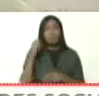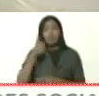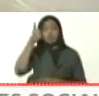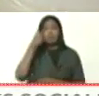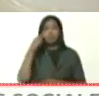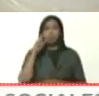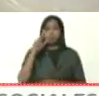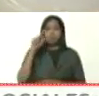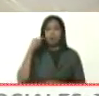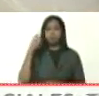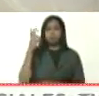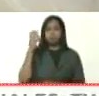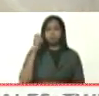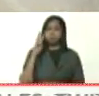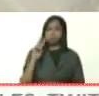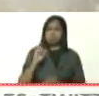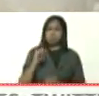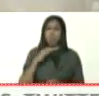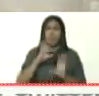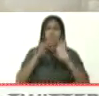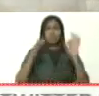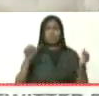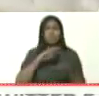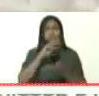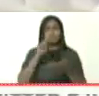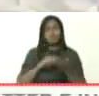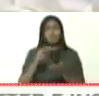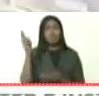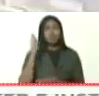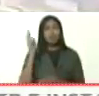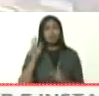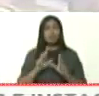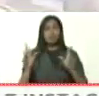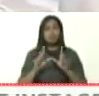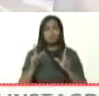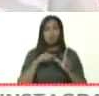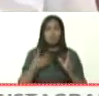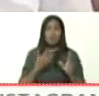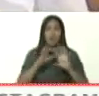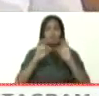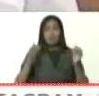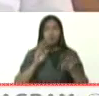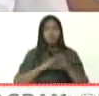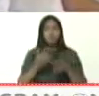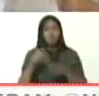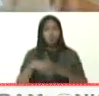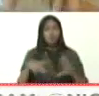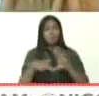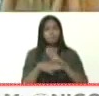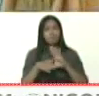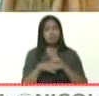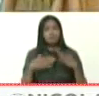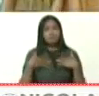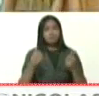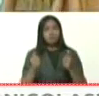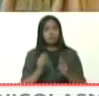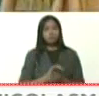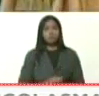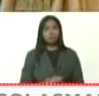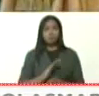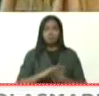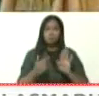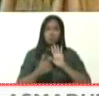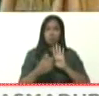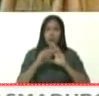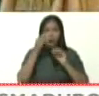usted jamás lo ha escuchado. Hoy estamos en cadena nacional de radio y televisión y quise hacer esta cadena hoy, martes de salud, para